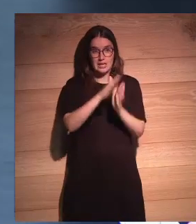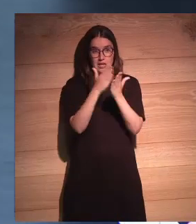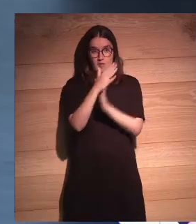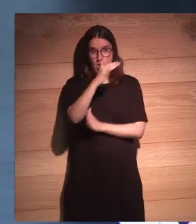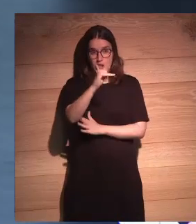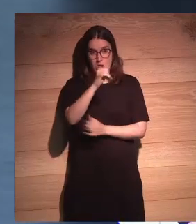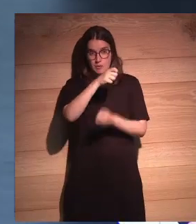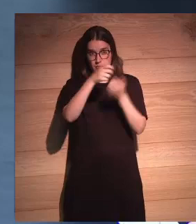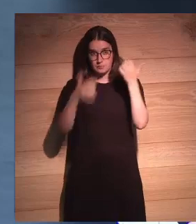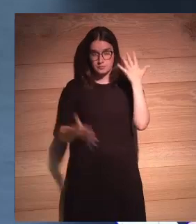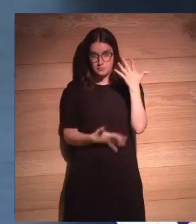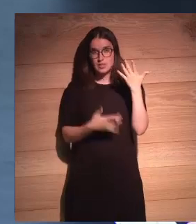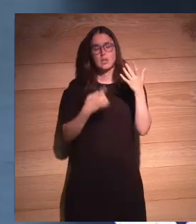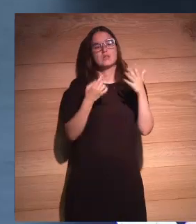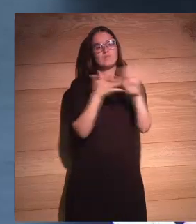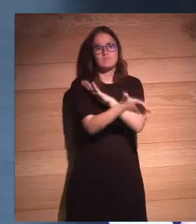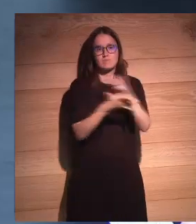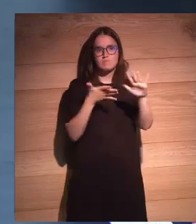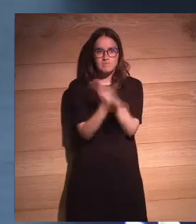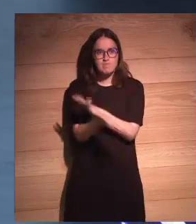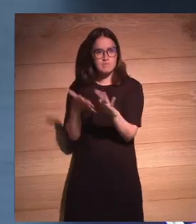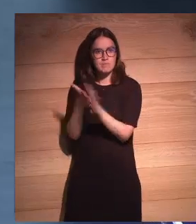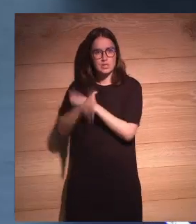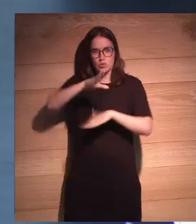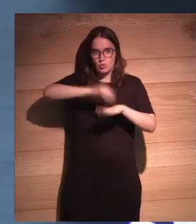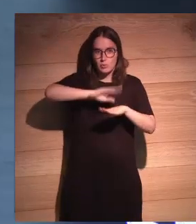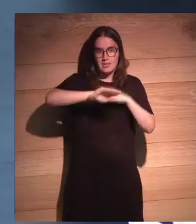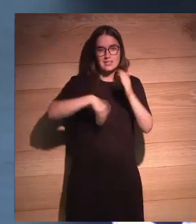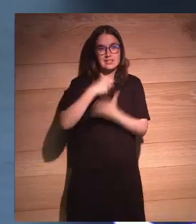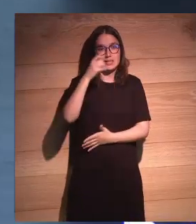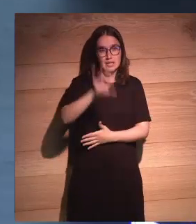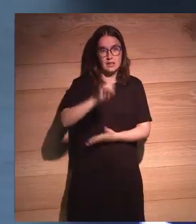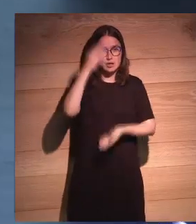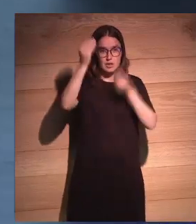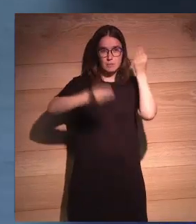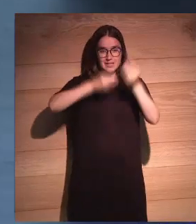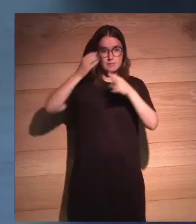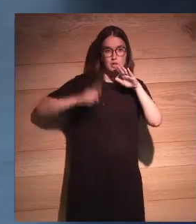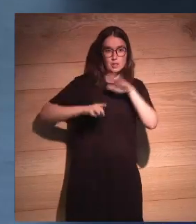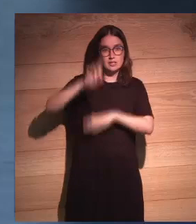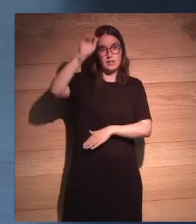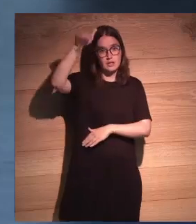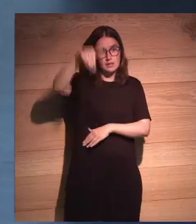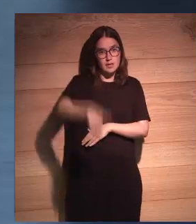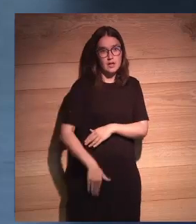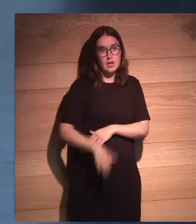están aisladas, definidas, documentadas hasta 15. Pensamiento ascendente, descendente, heurística, resolución